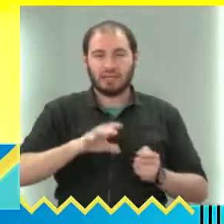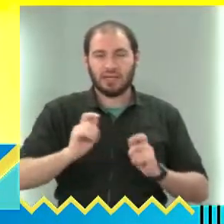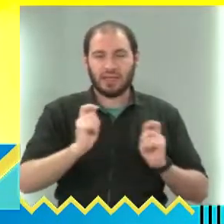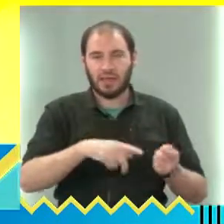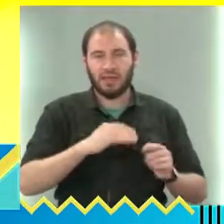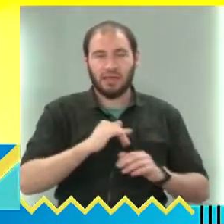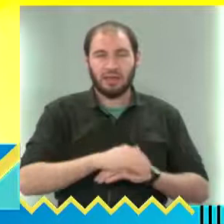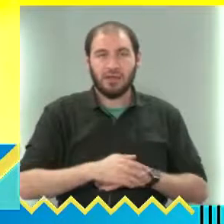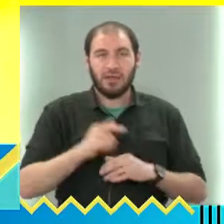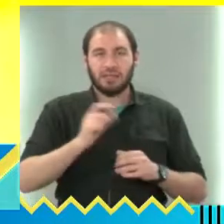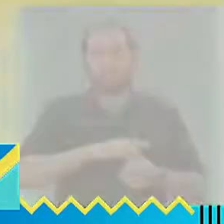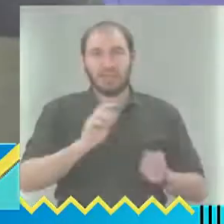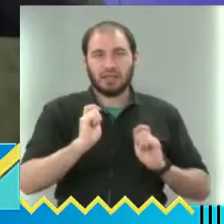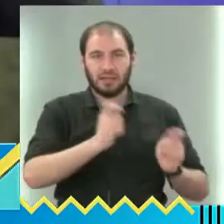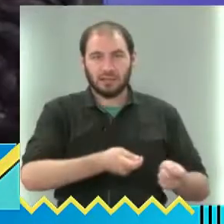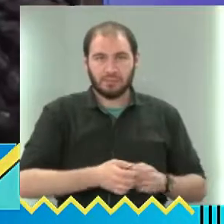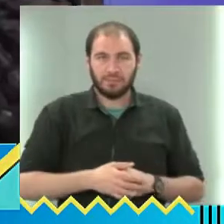van y realizan esa donación.